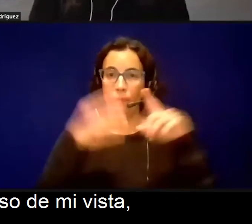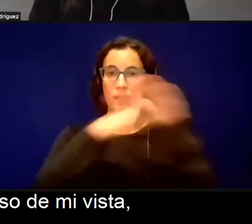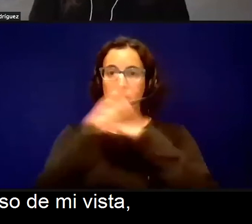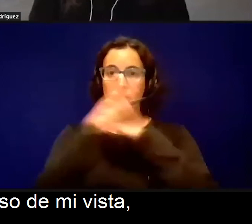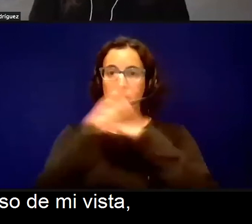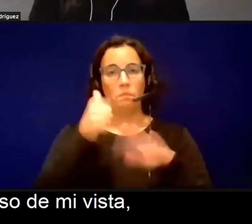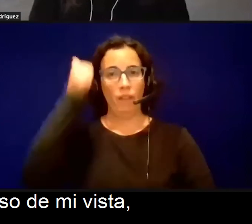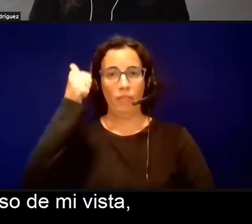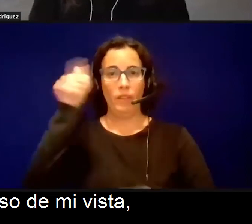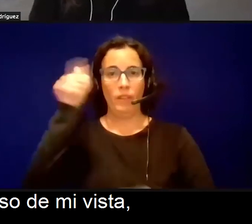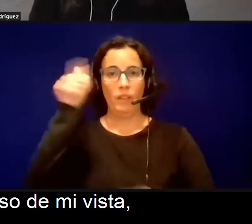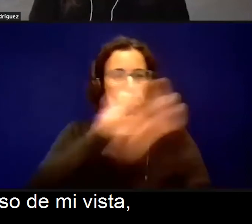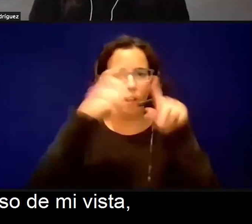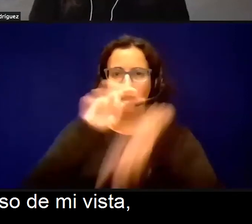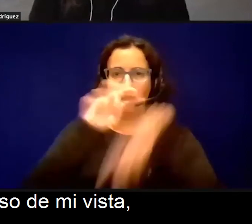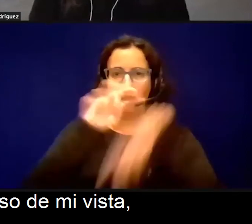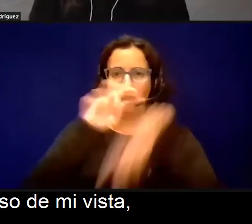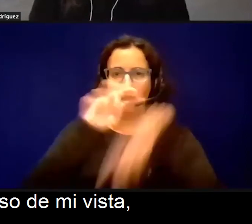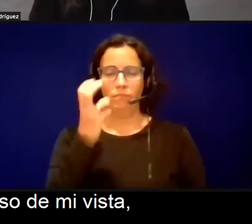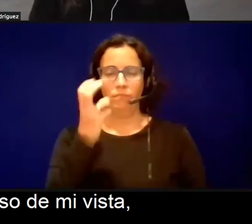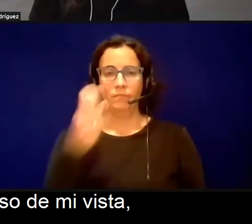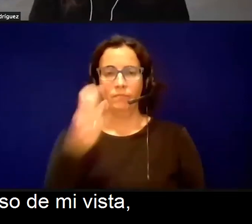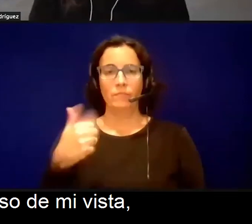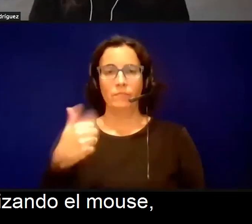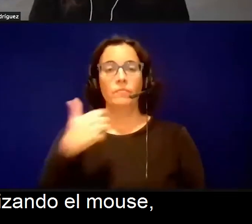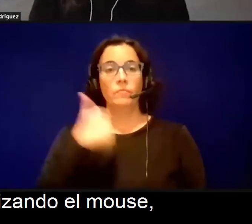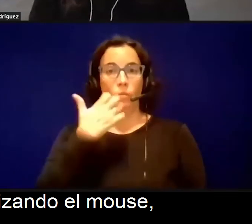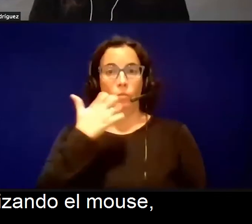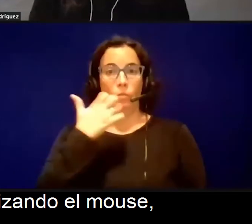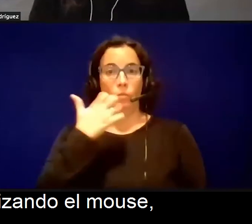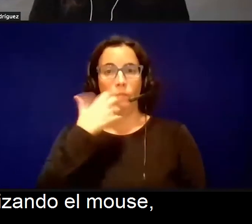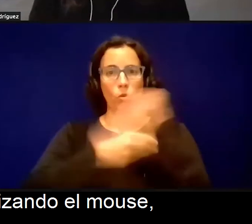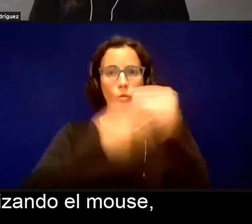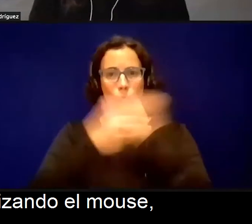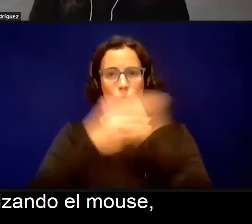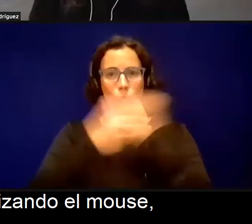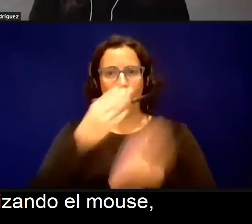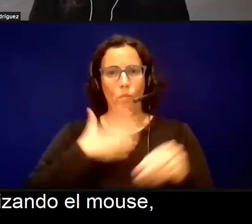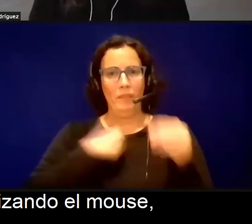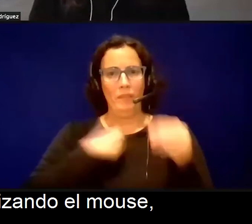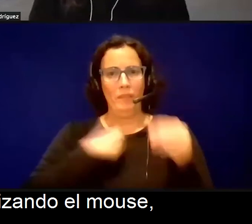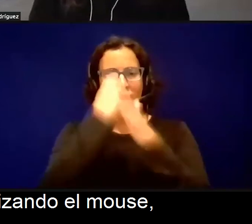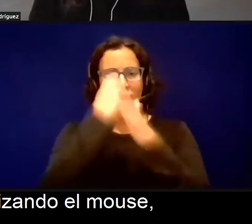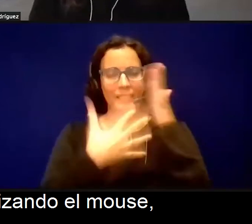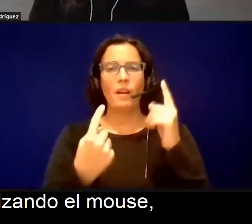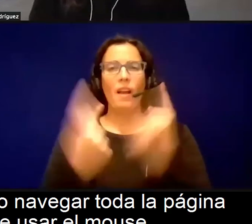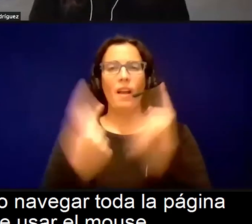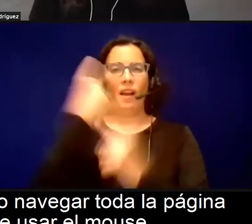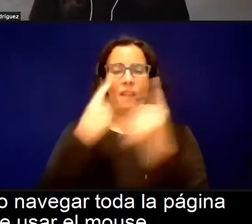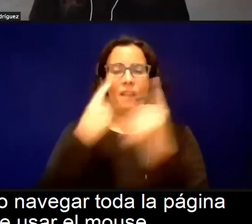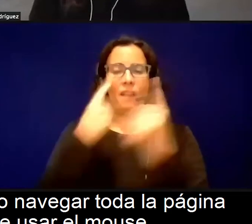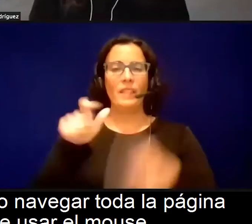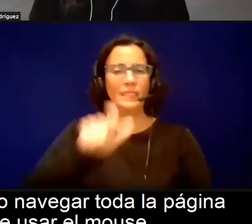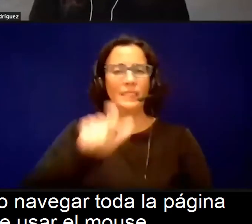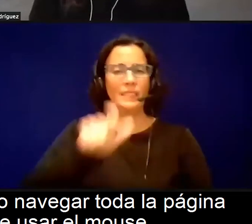tengo uso de mi vista, pero a veces me canso utilizando el mouse, pero con una página